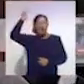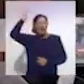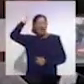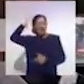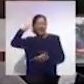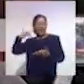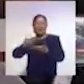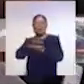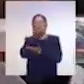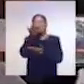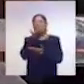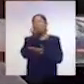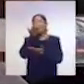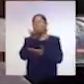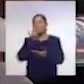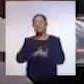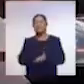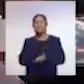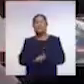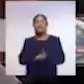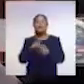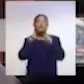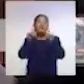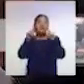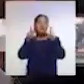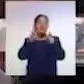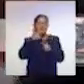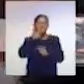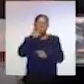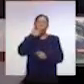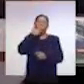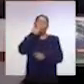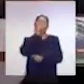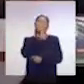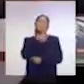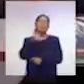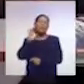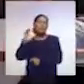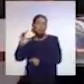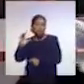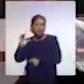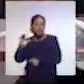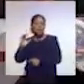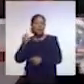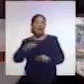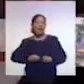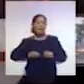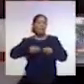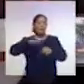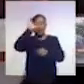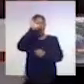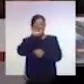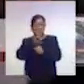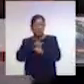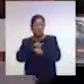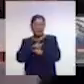favor. Tlaxcala tiene una riqueza biocultural, tiene un potencial que tenemos